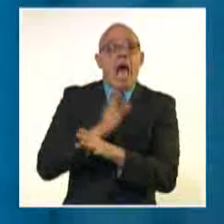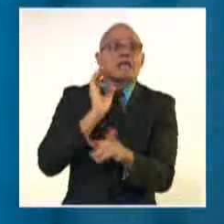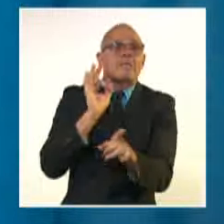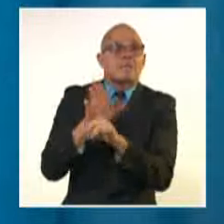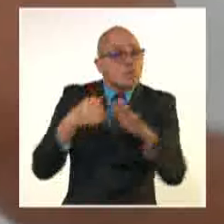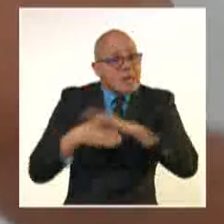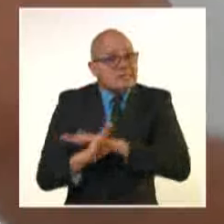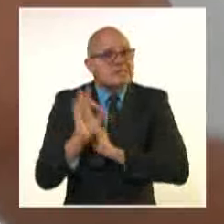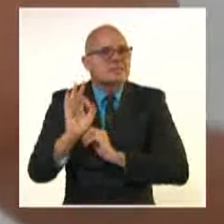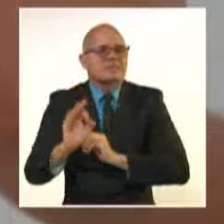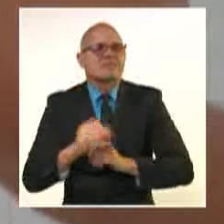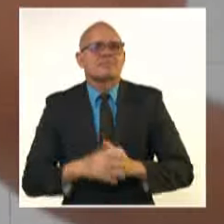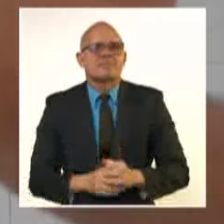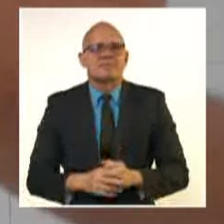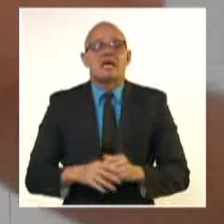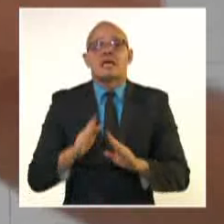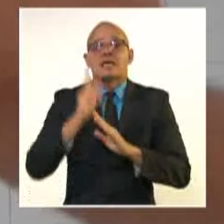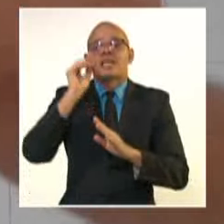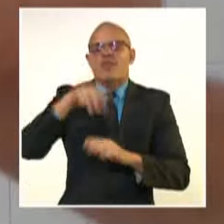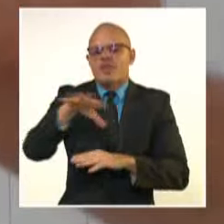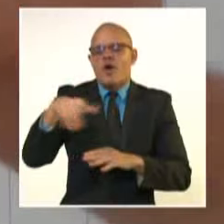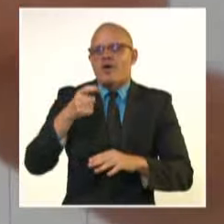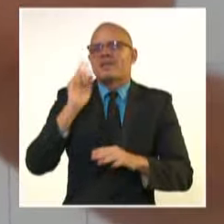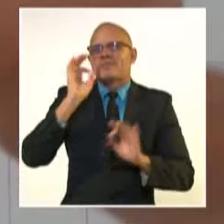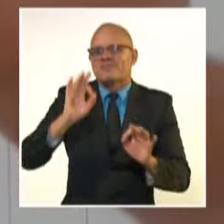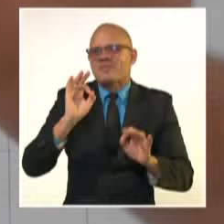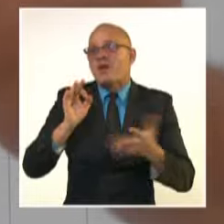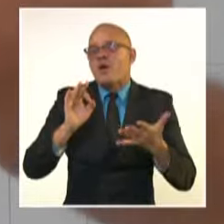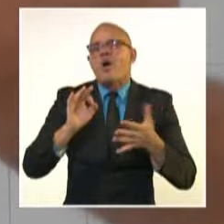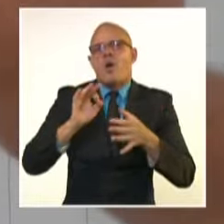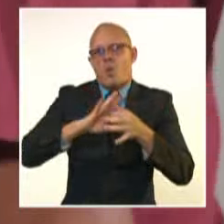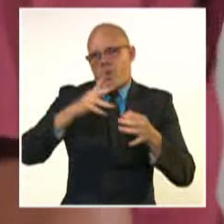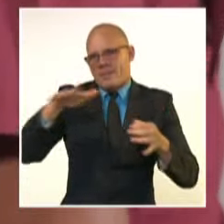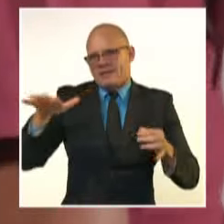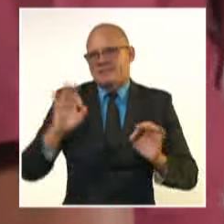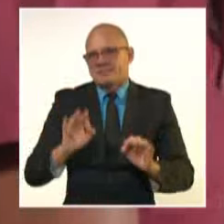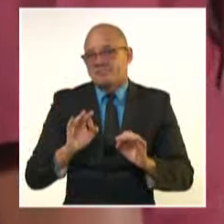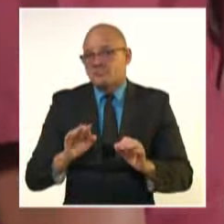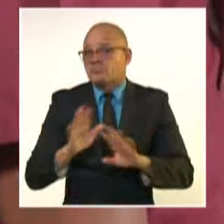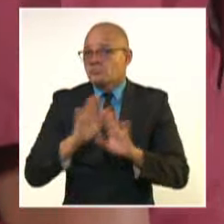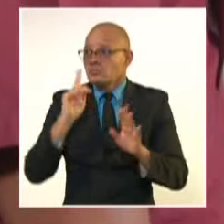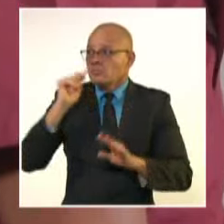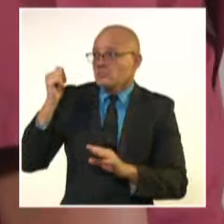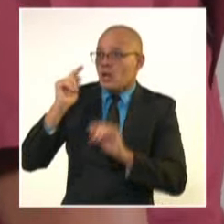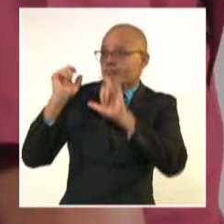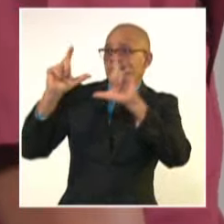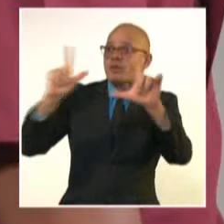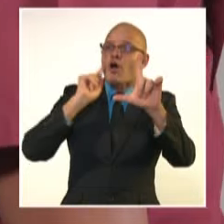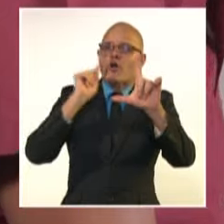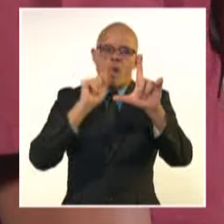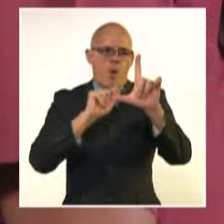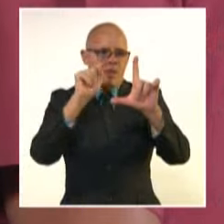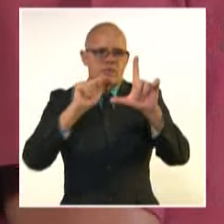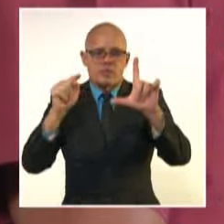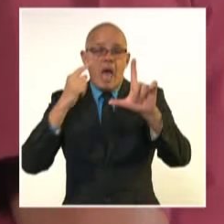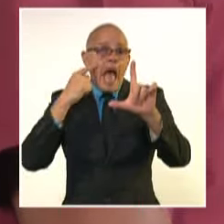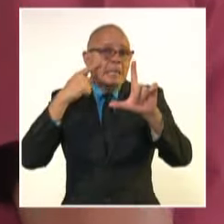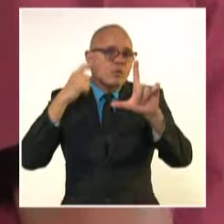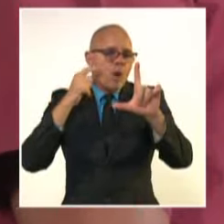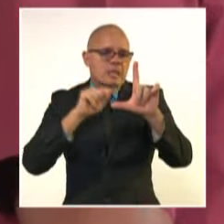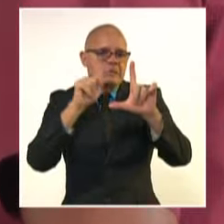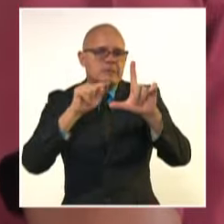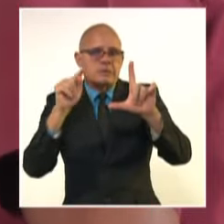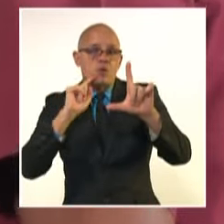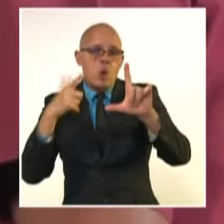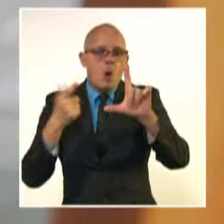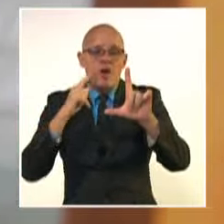tierra entre Aserradero y Caletón, en el municipio Guamá. Revisan modelos y escenarios, conscientes de que los ciclos